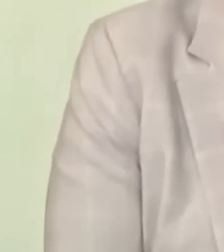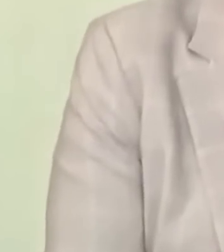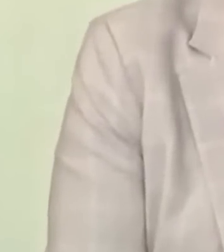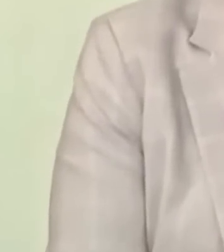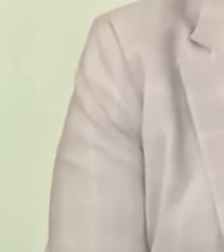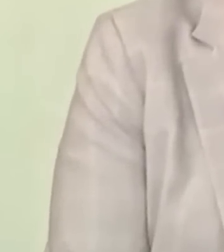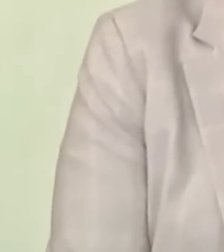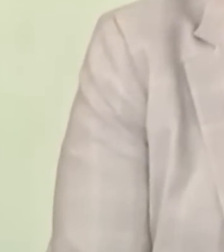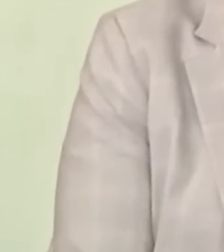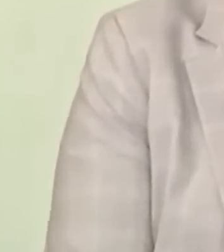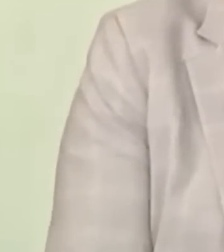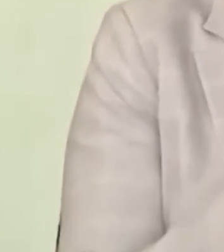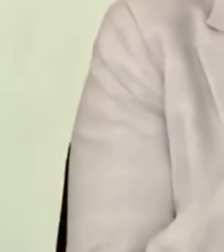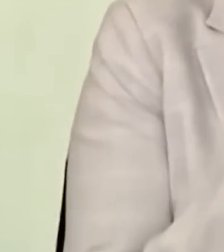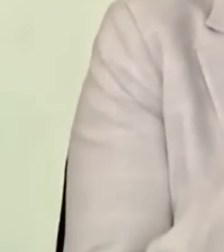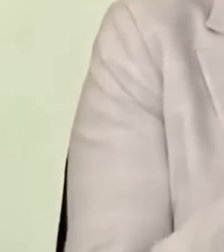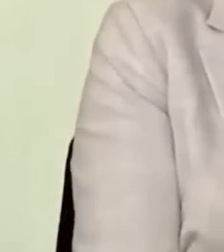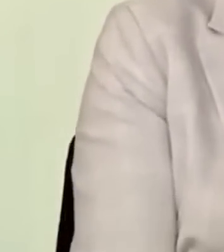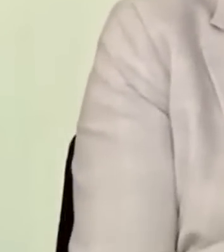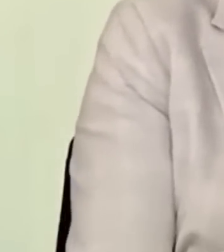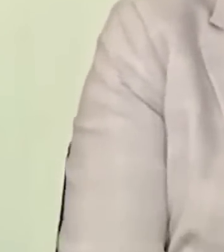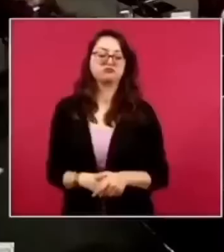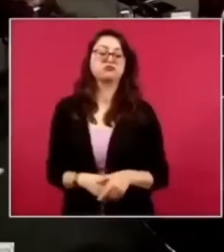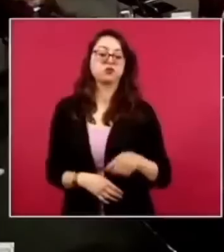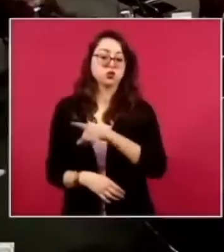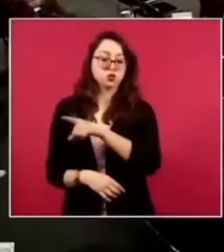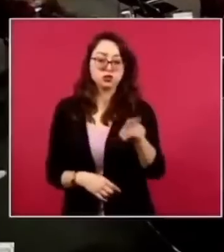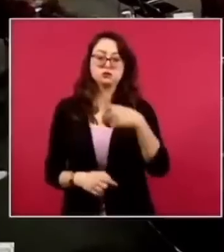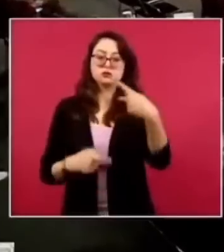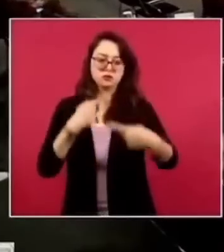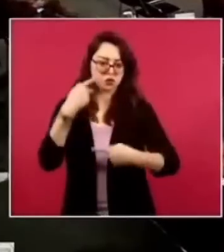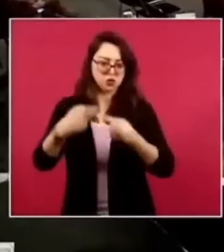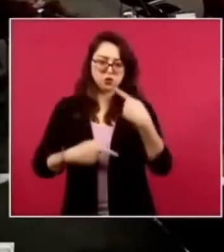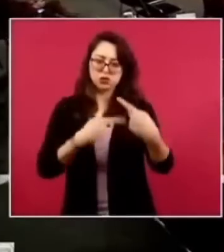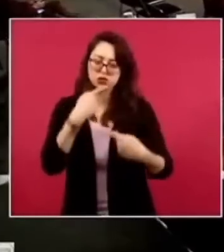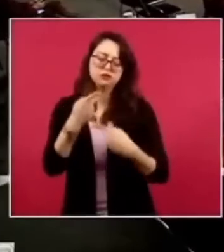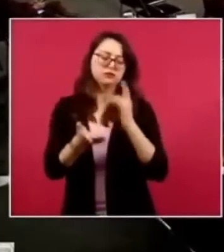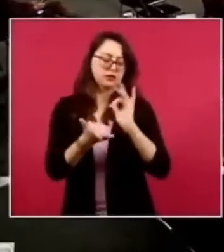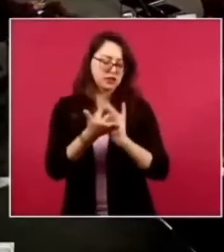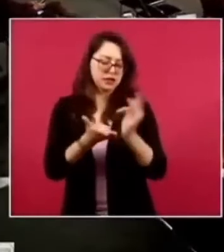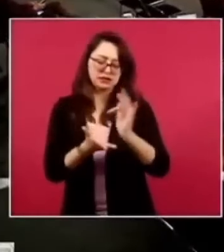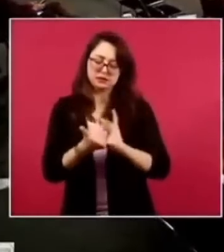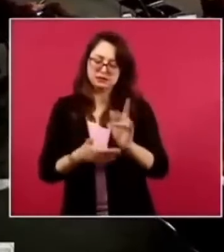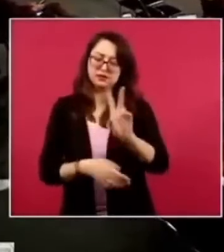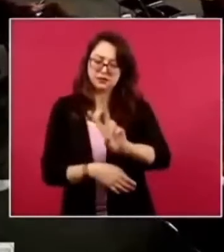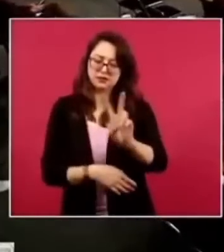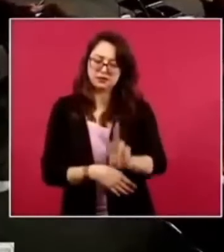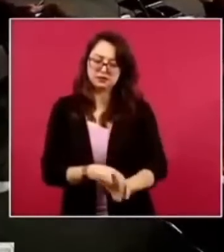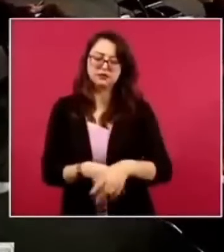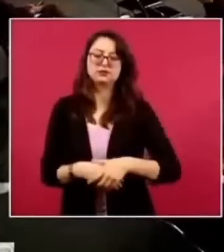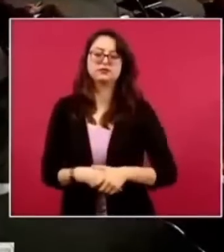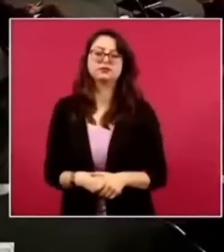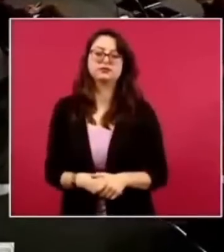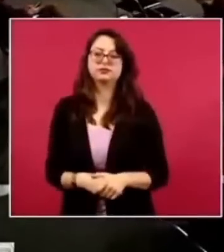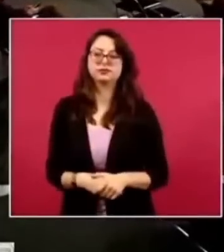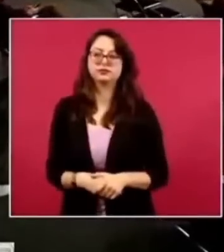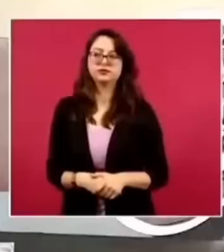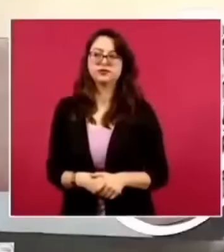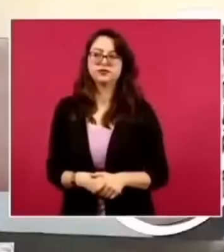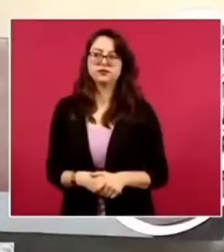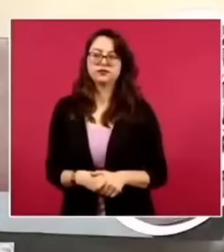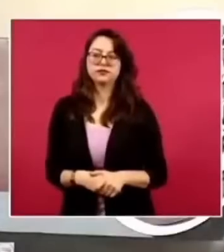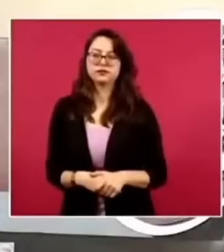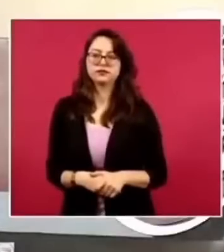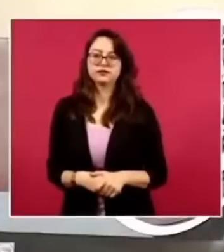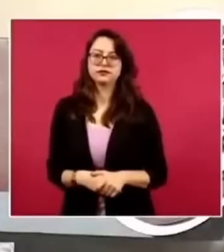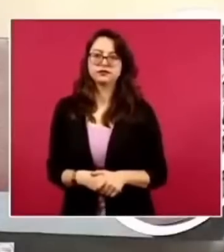Andrés Manuel López Obrador y estamos trabajando en su gabinete, pues no debe existir ni una